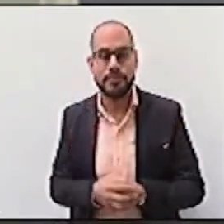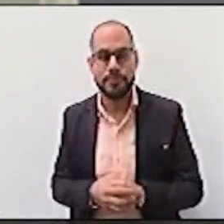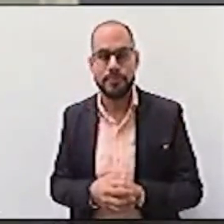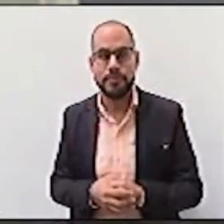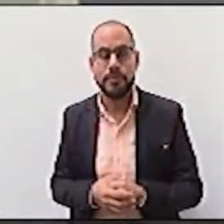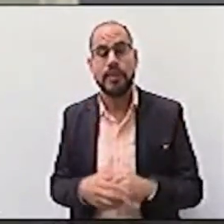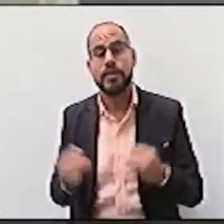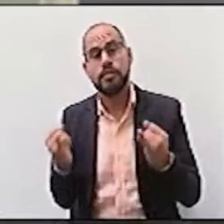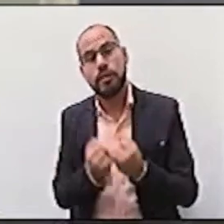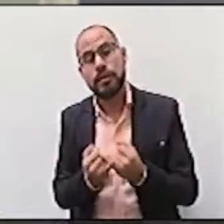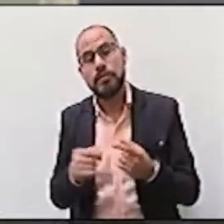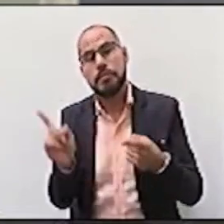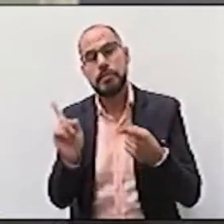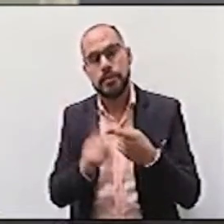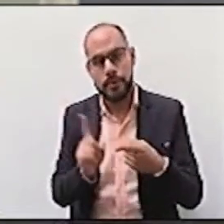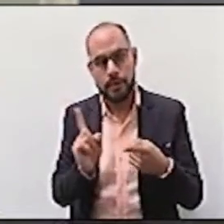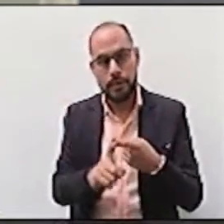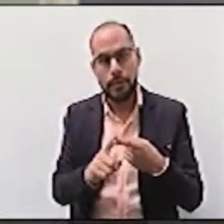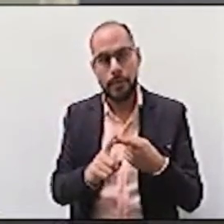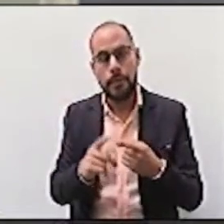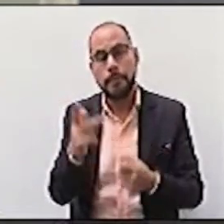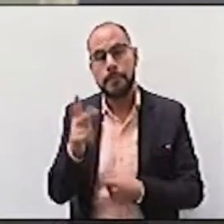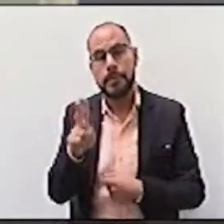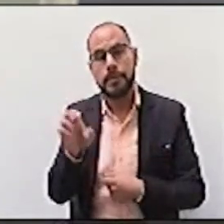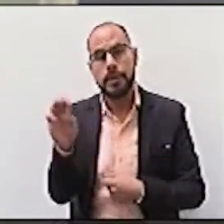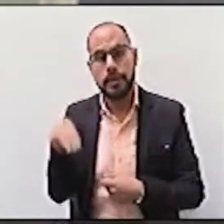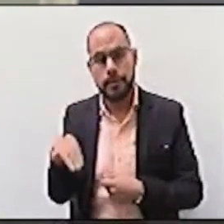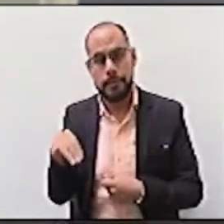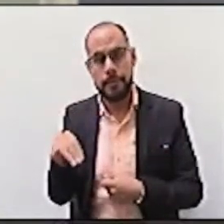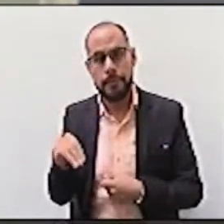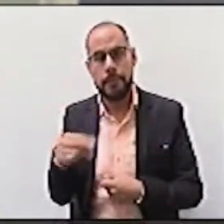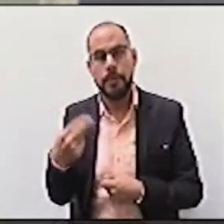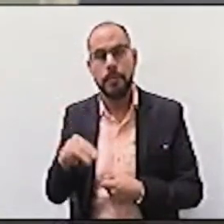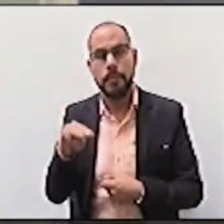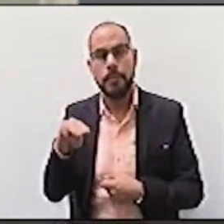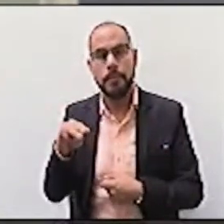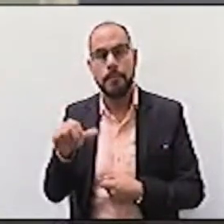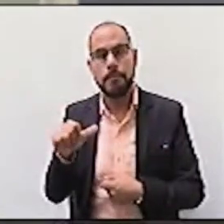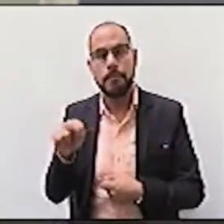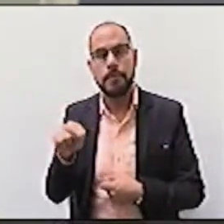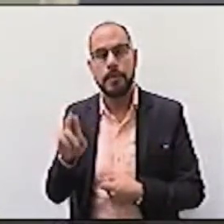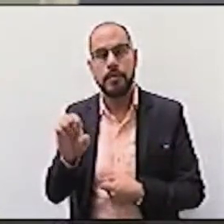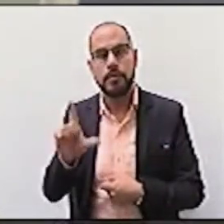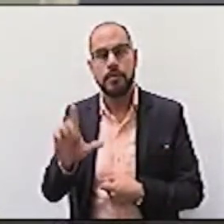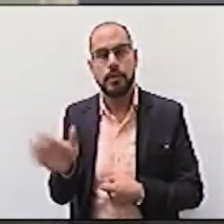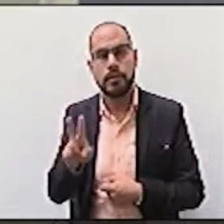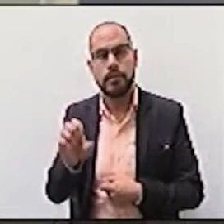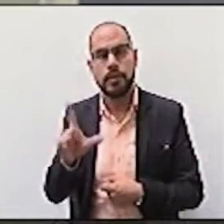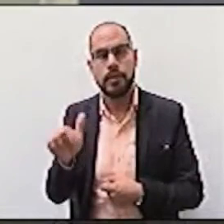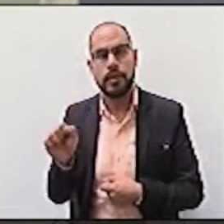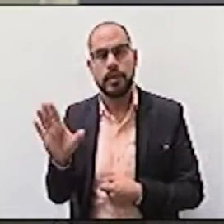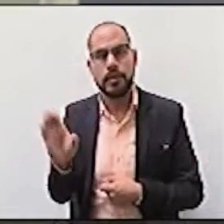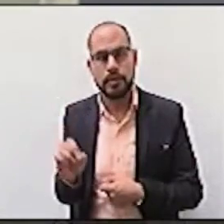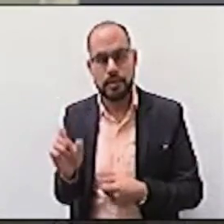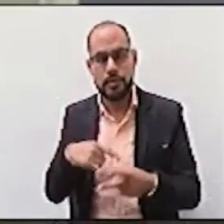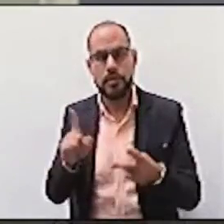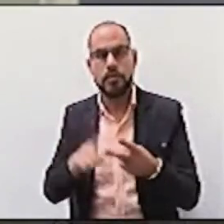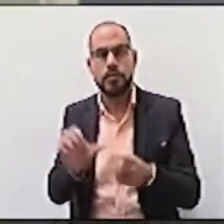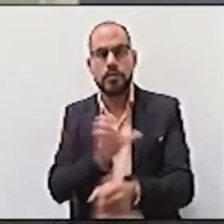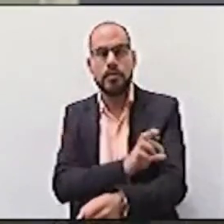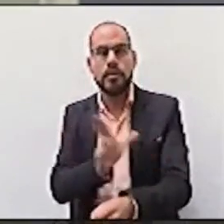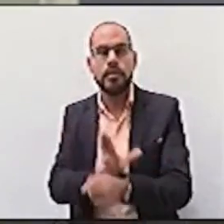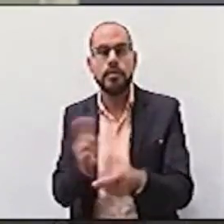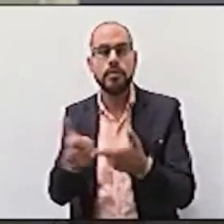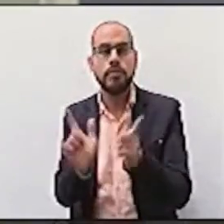del Partido Verde Ecologista de México, Manuel Velasco, con el coordinador del